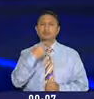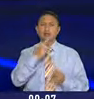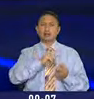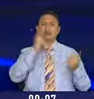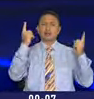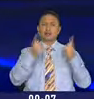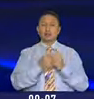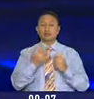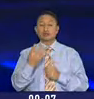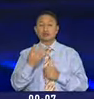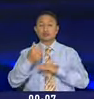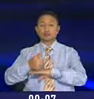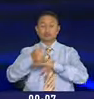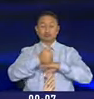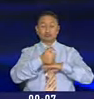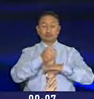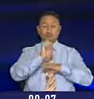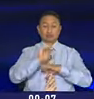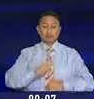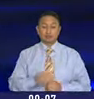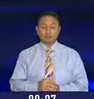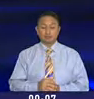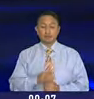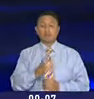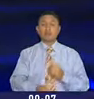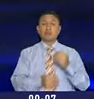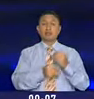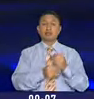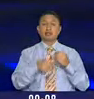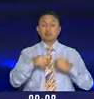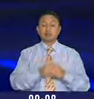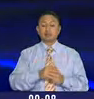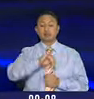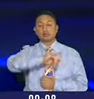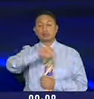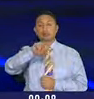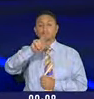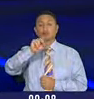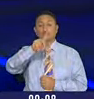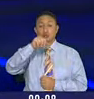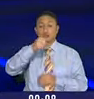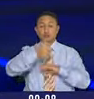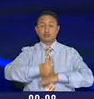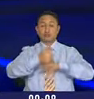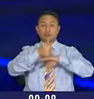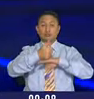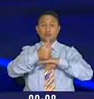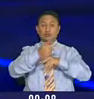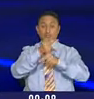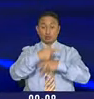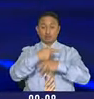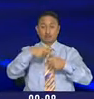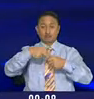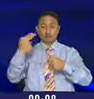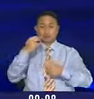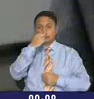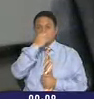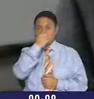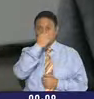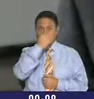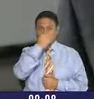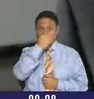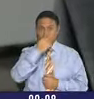cambios en 4 gobernaciones del país. A esto se suma la salida de Julio José Prado, titular de la cartera de producción. El